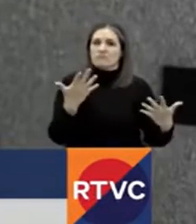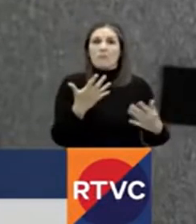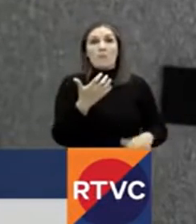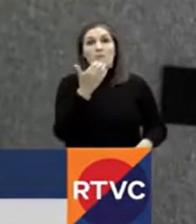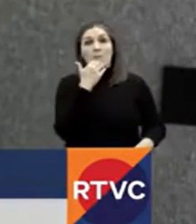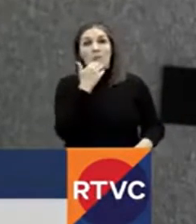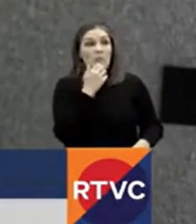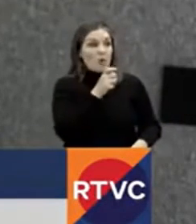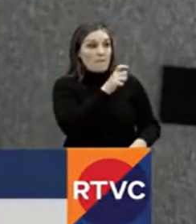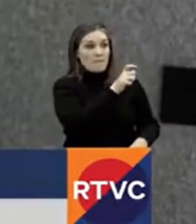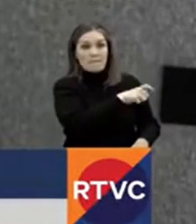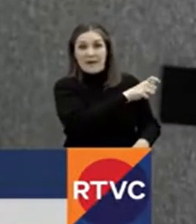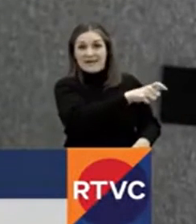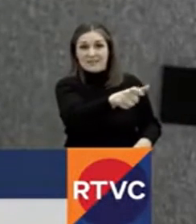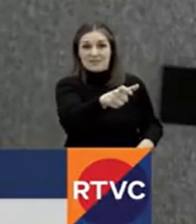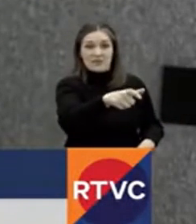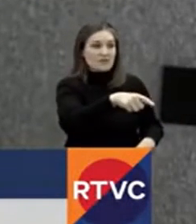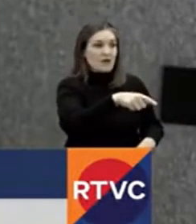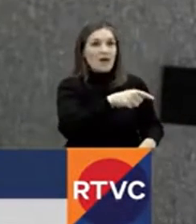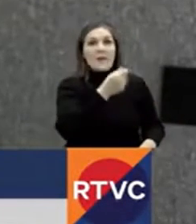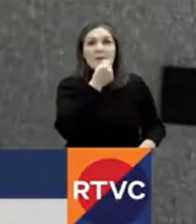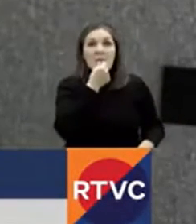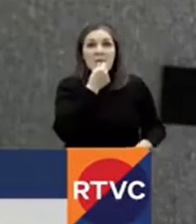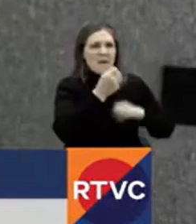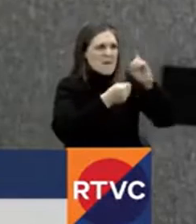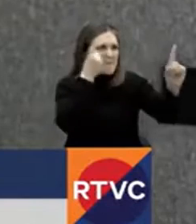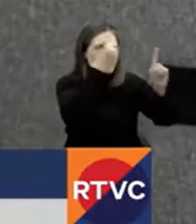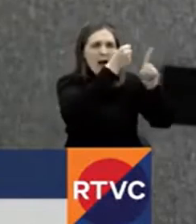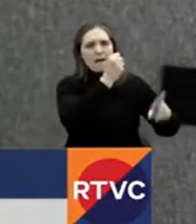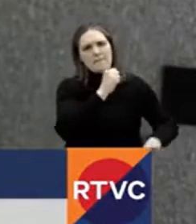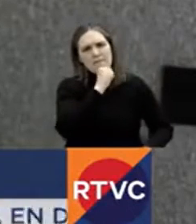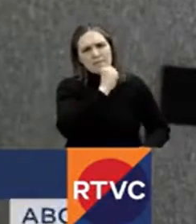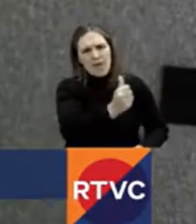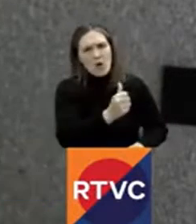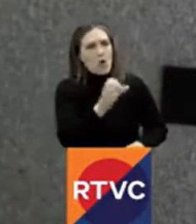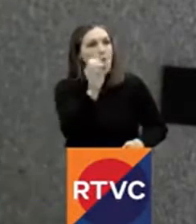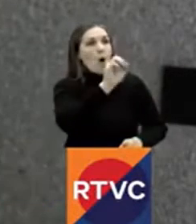a un árbitro peor, a un auxiliar